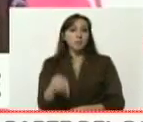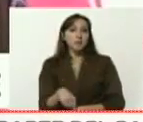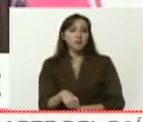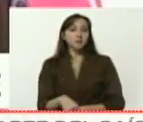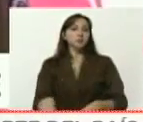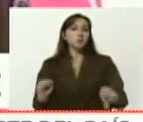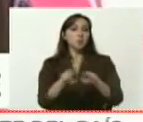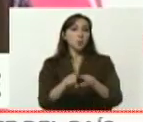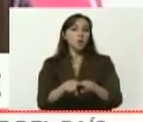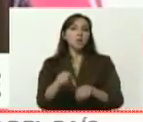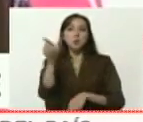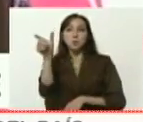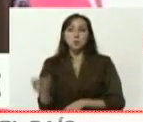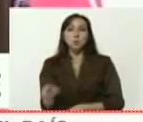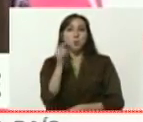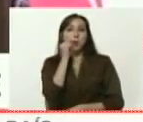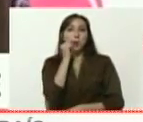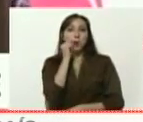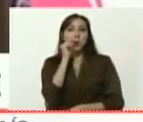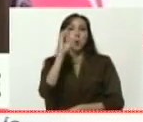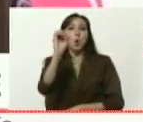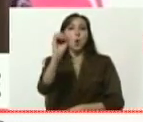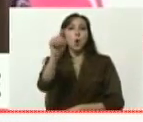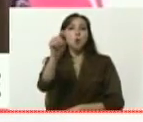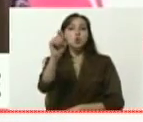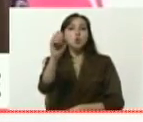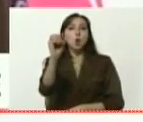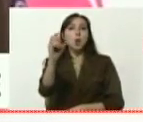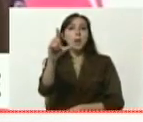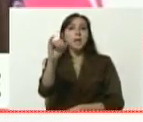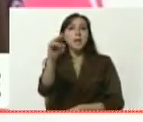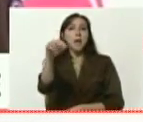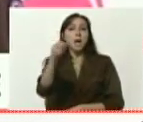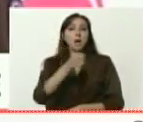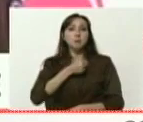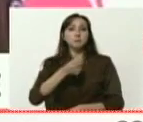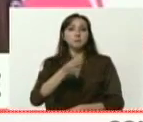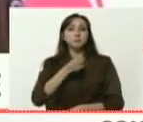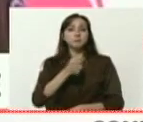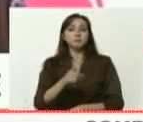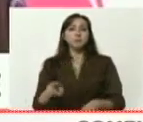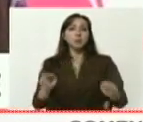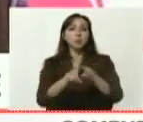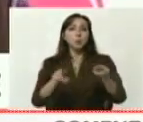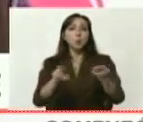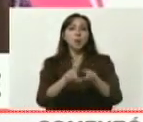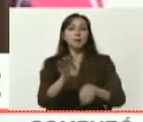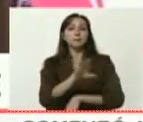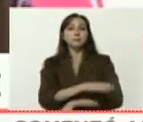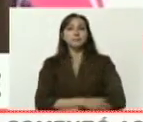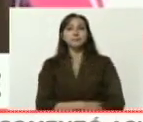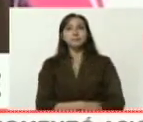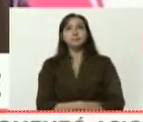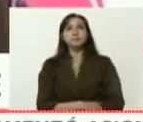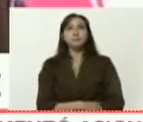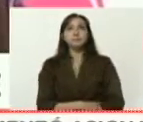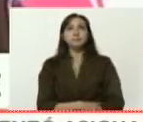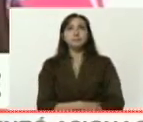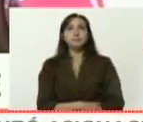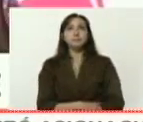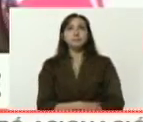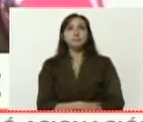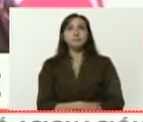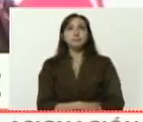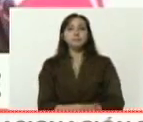Tolina. Vean ustedes, pues, el dominio y el oscurantismo era tal que las